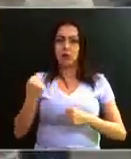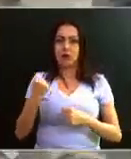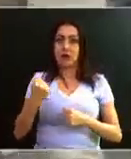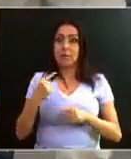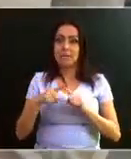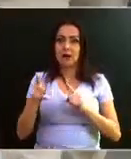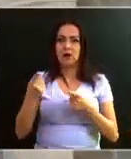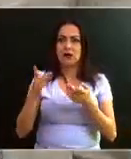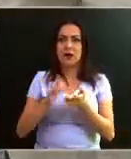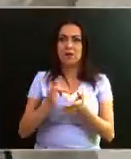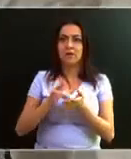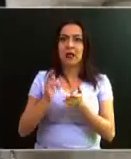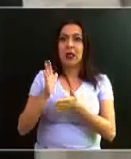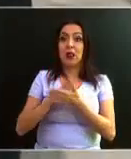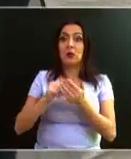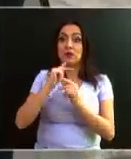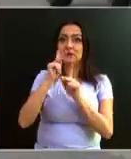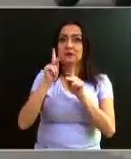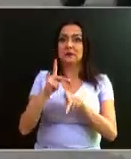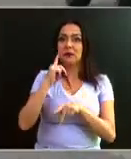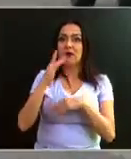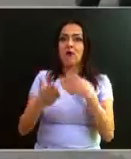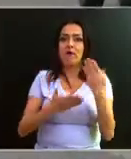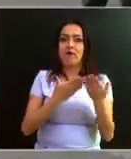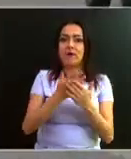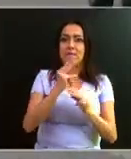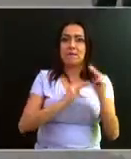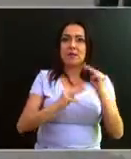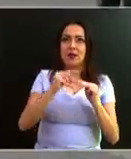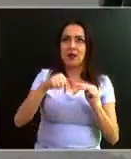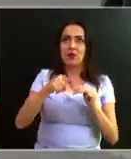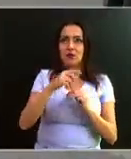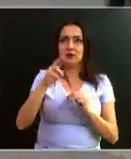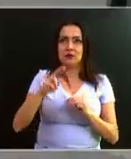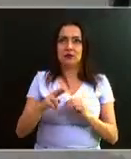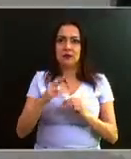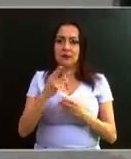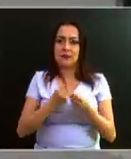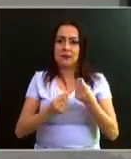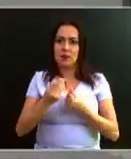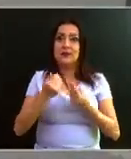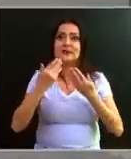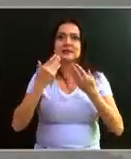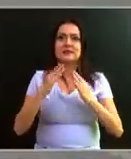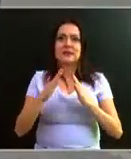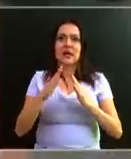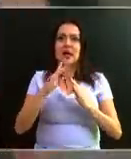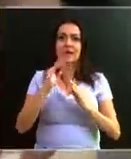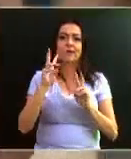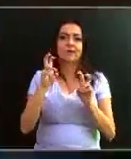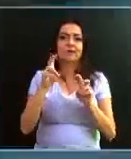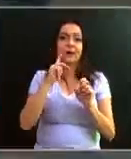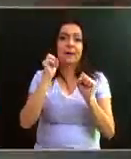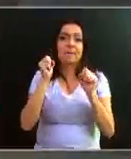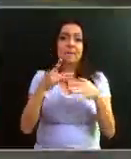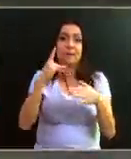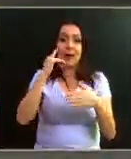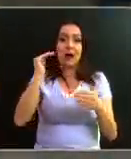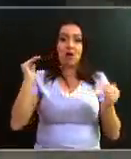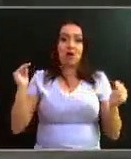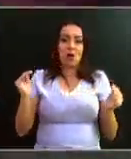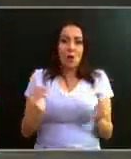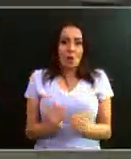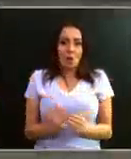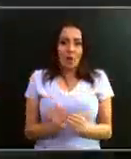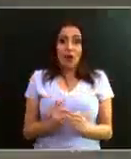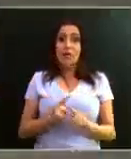se aprovechan algunas personas para ofrecer en el mercado costarricense productos que llaman milagrosos para bajar de peso,